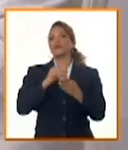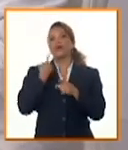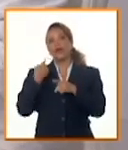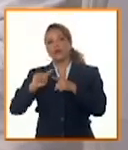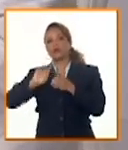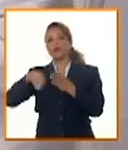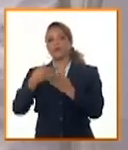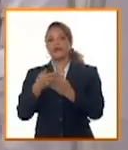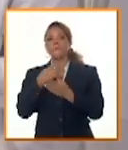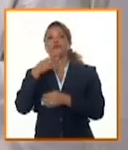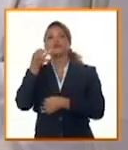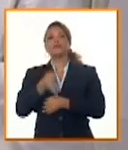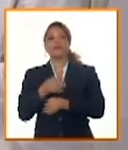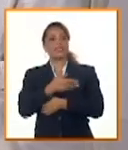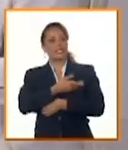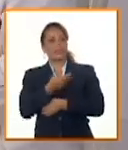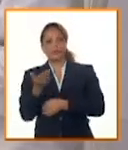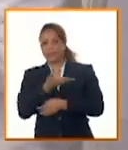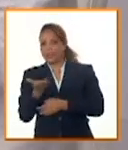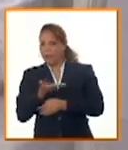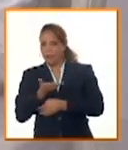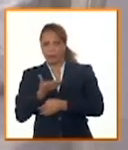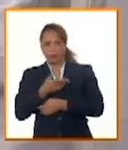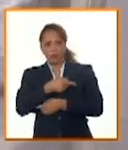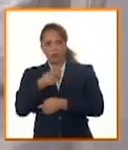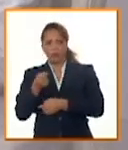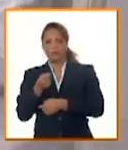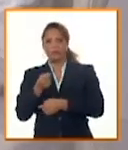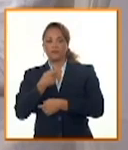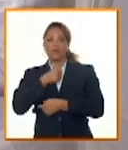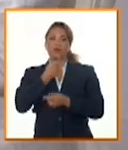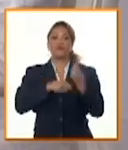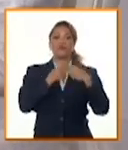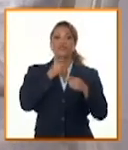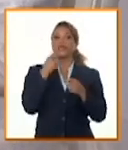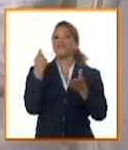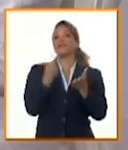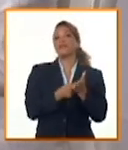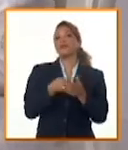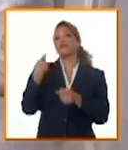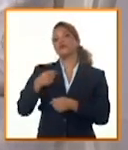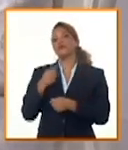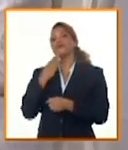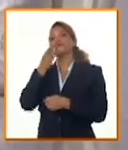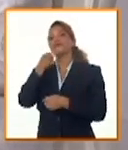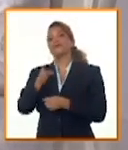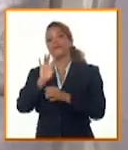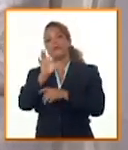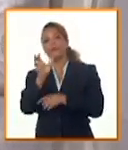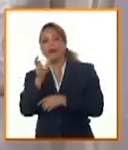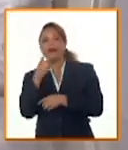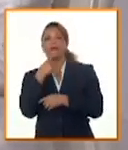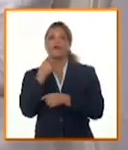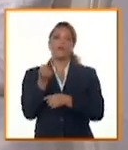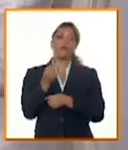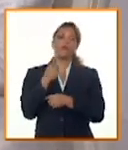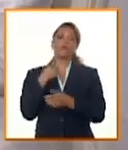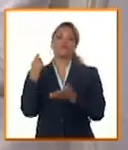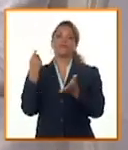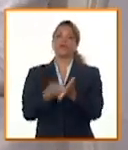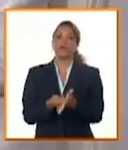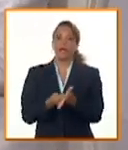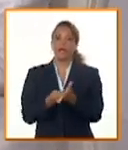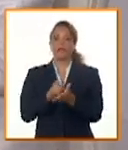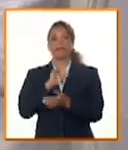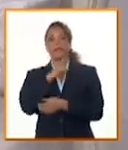rápido mucho más rápido que el efectivo cuando usted vende en efectivo tiene que ir al banco y depositar o a través de trabajar enviar ese